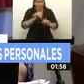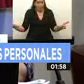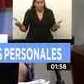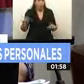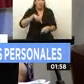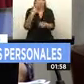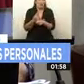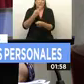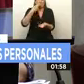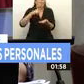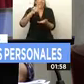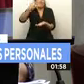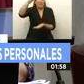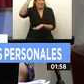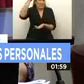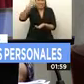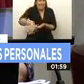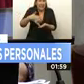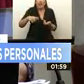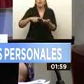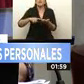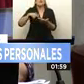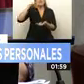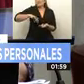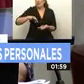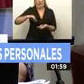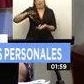imposibles y salarios destruidos y